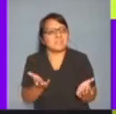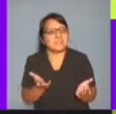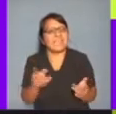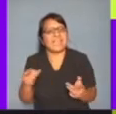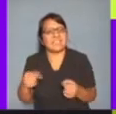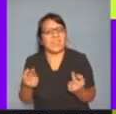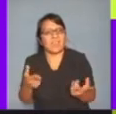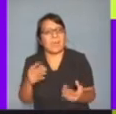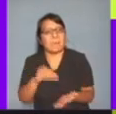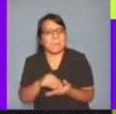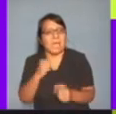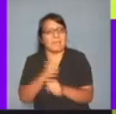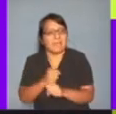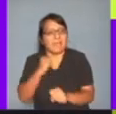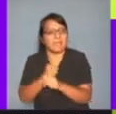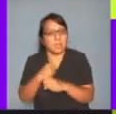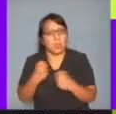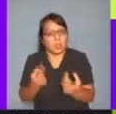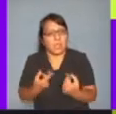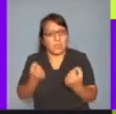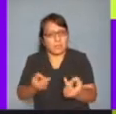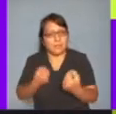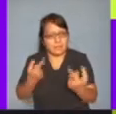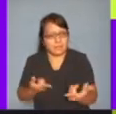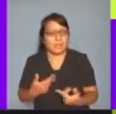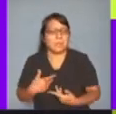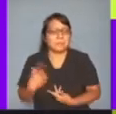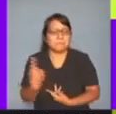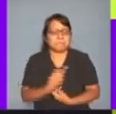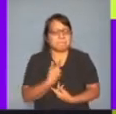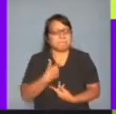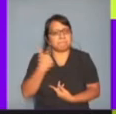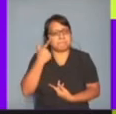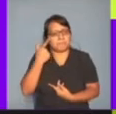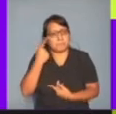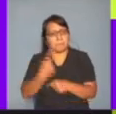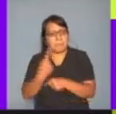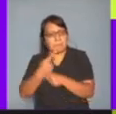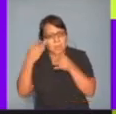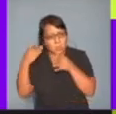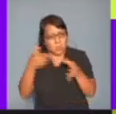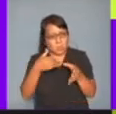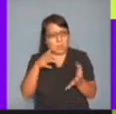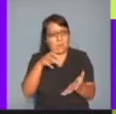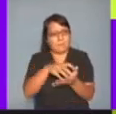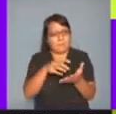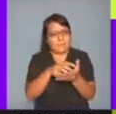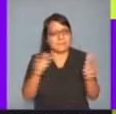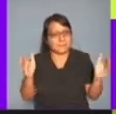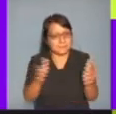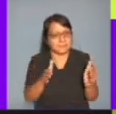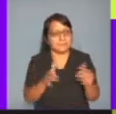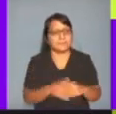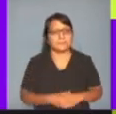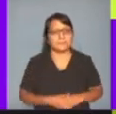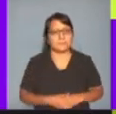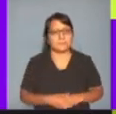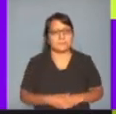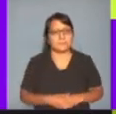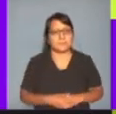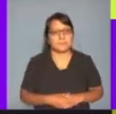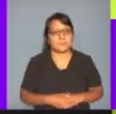más trabajo. Tal cual. Entonces, nosotros siempre hemos priorizado a las pymes justamente